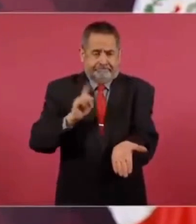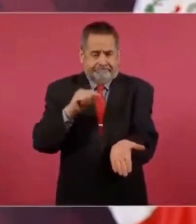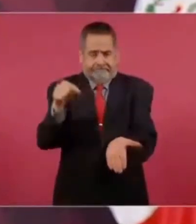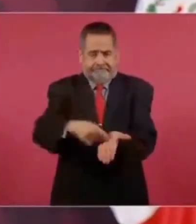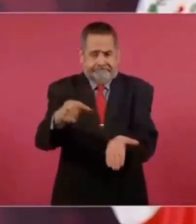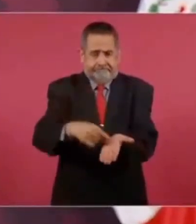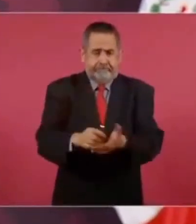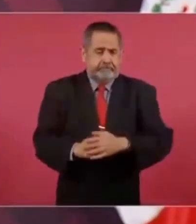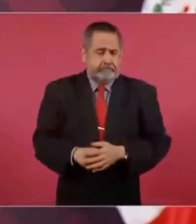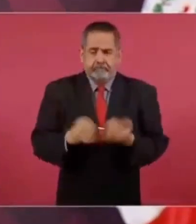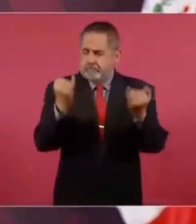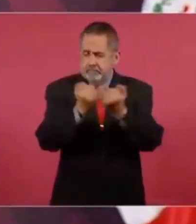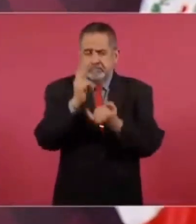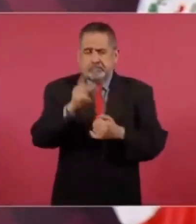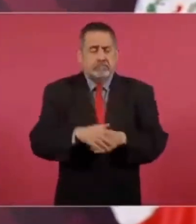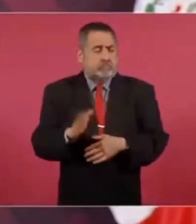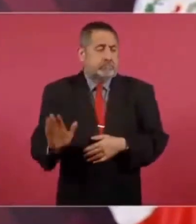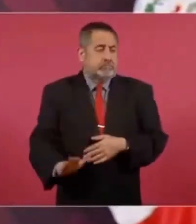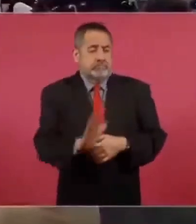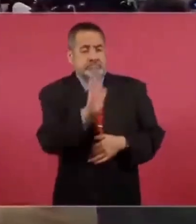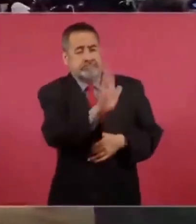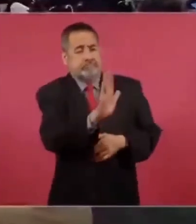Van a poder decir eso.